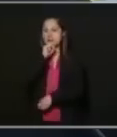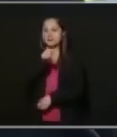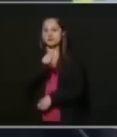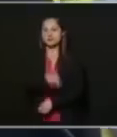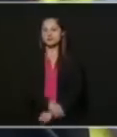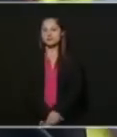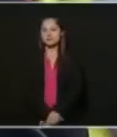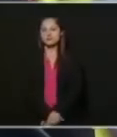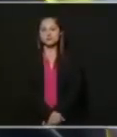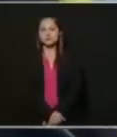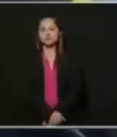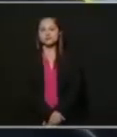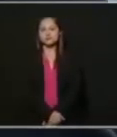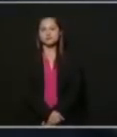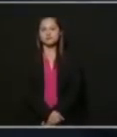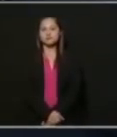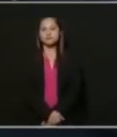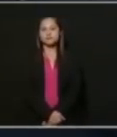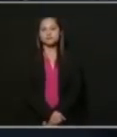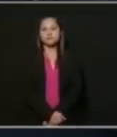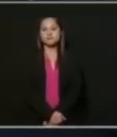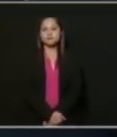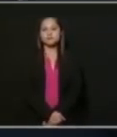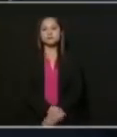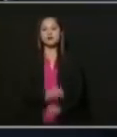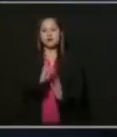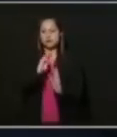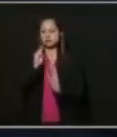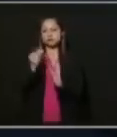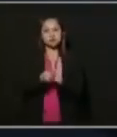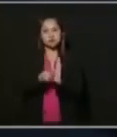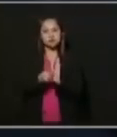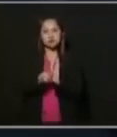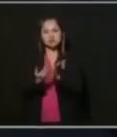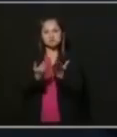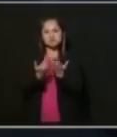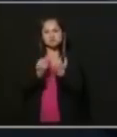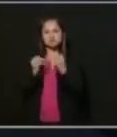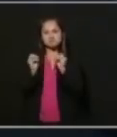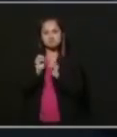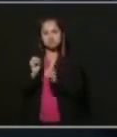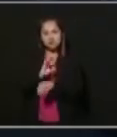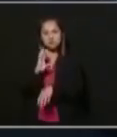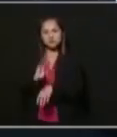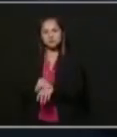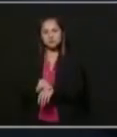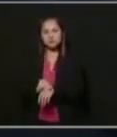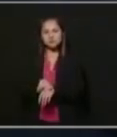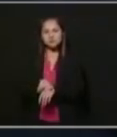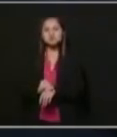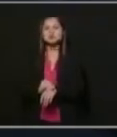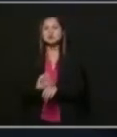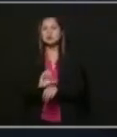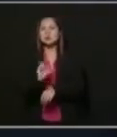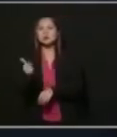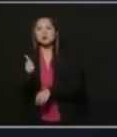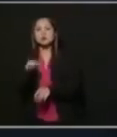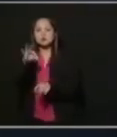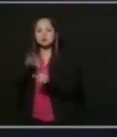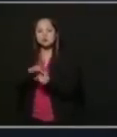Delito grave, sin derecho a fianza, el fraude electoral,